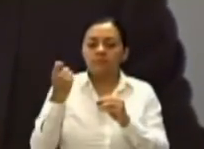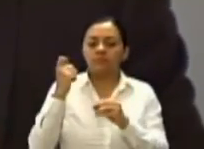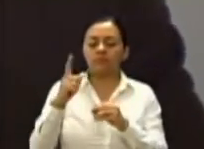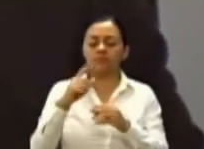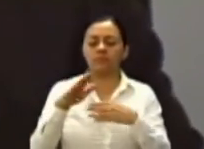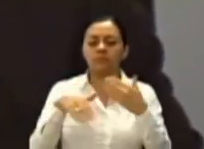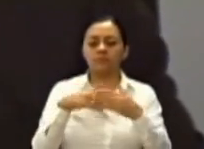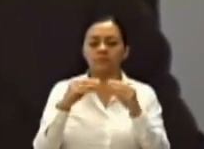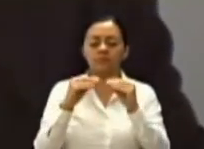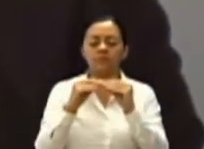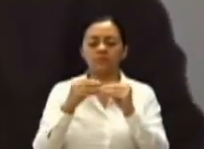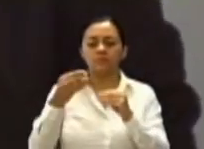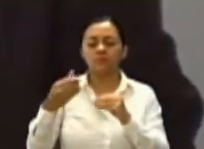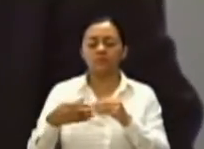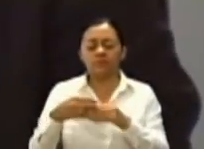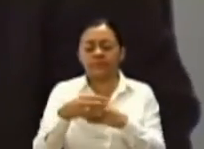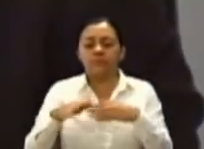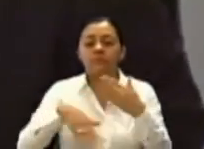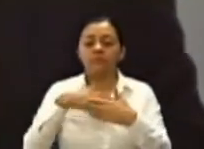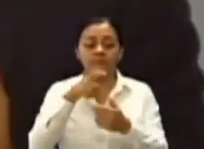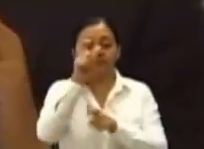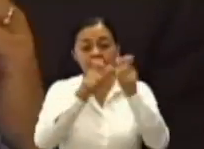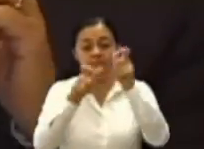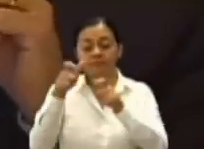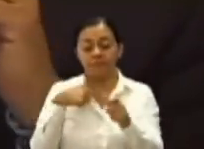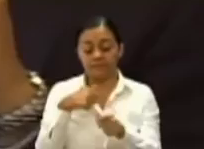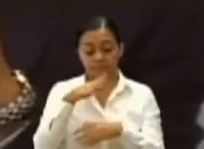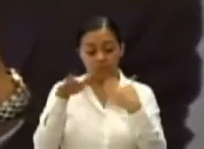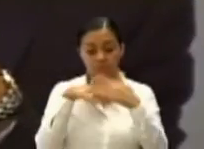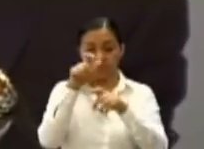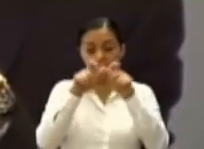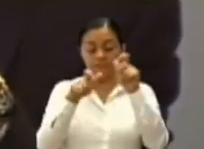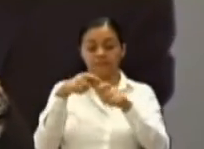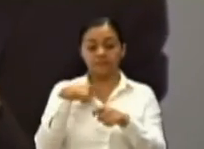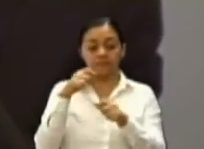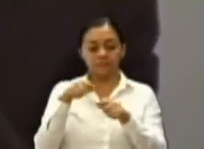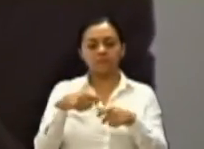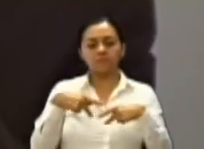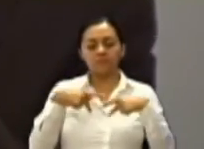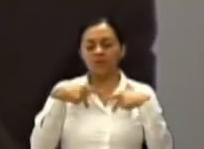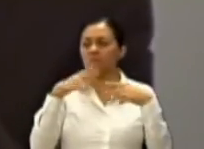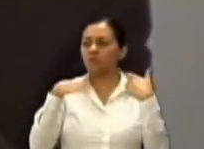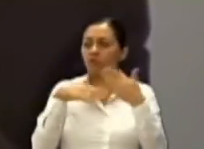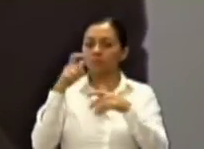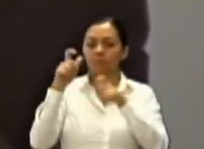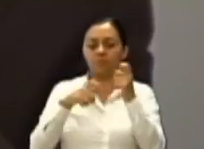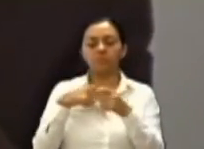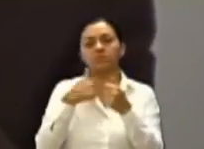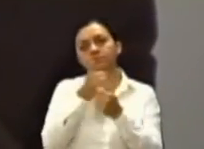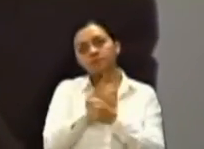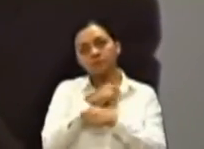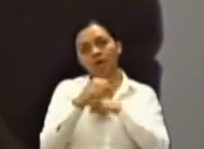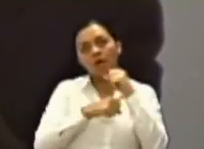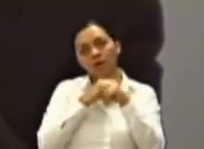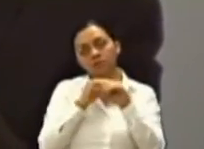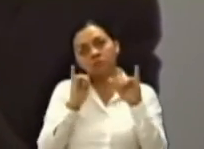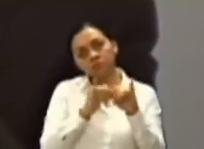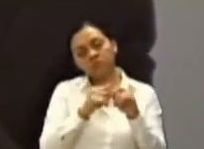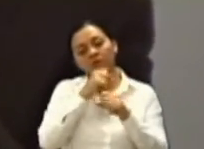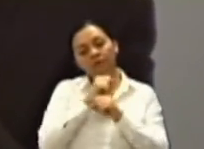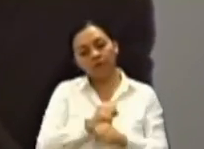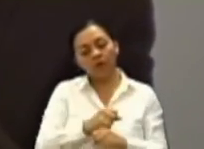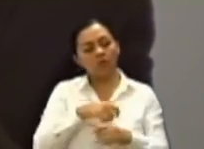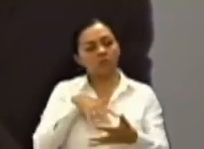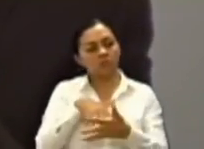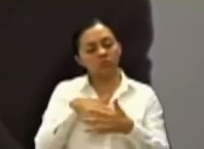sea menos bienestar y más costos menos bienestar que la gente vive los chicos tienen que aguantar varios años en condiciones precarias